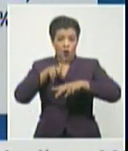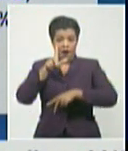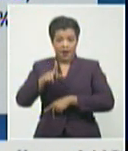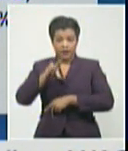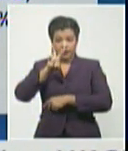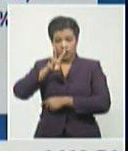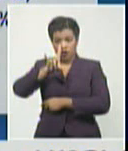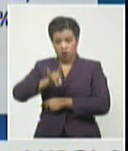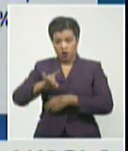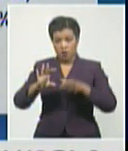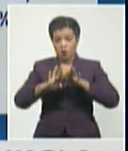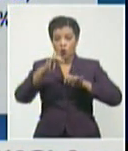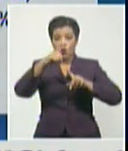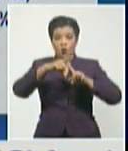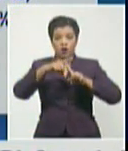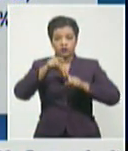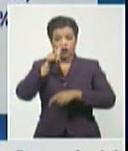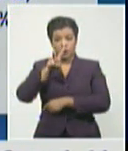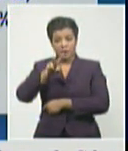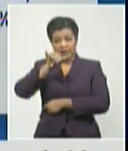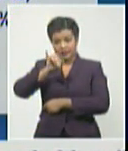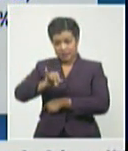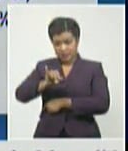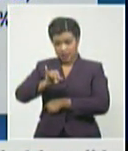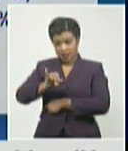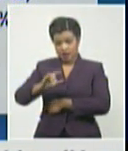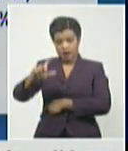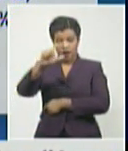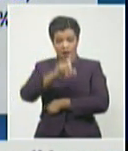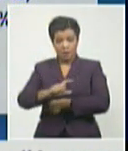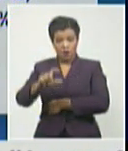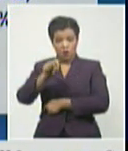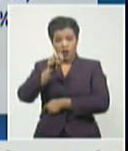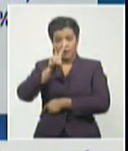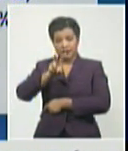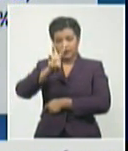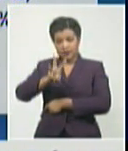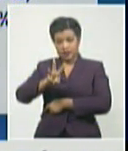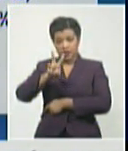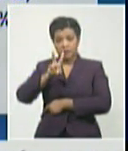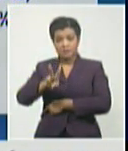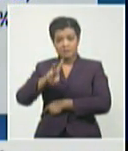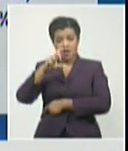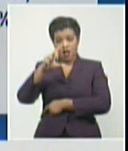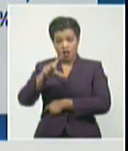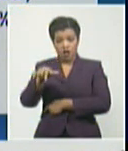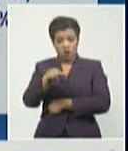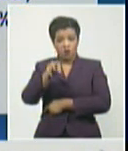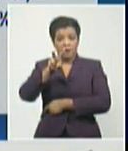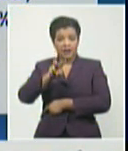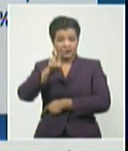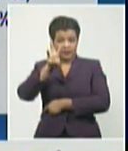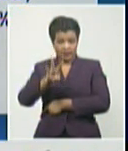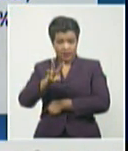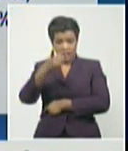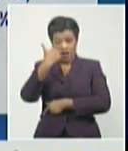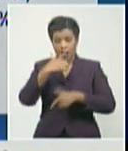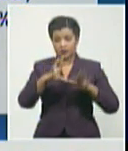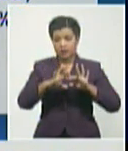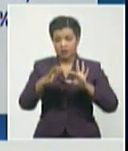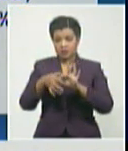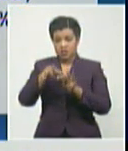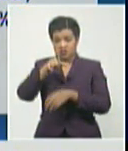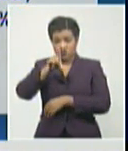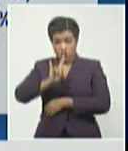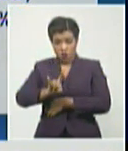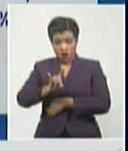guantánamo 26 camagüey 23 vía clara también 23 artemisa 19